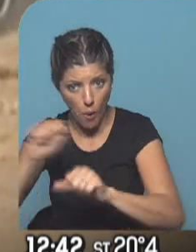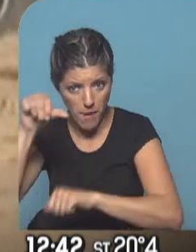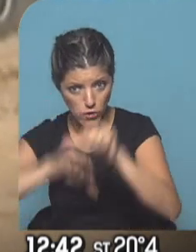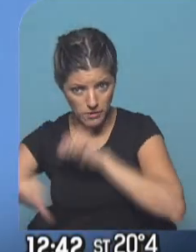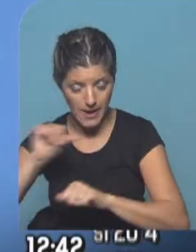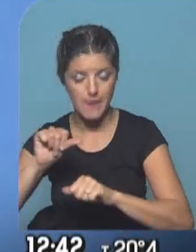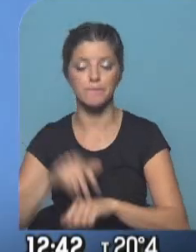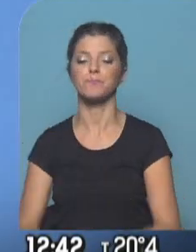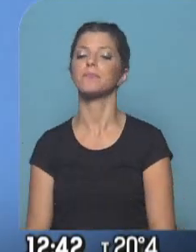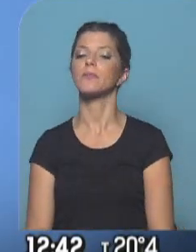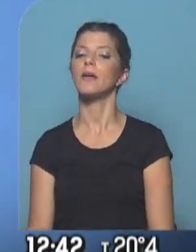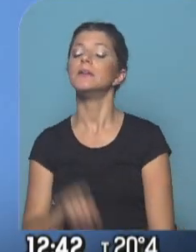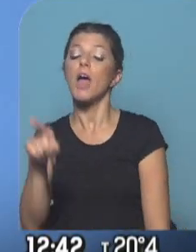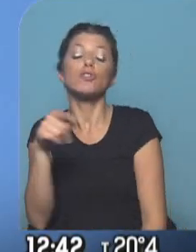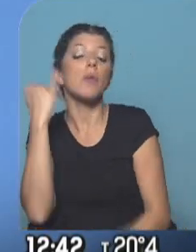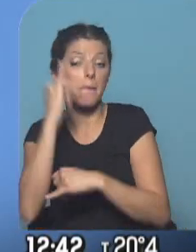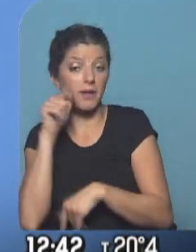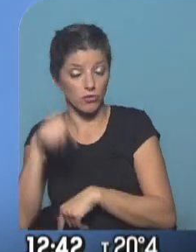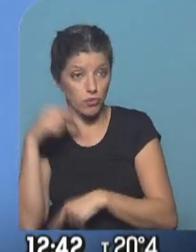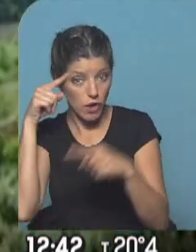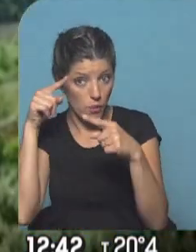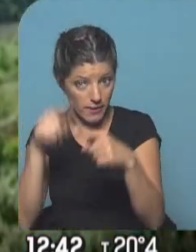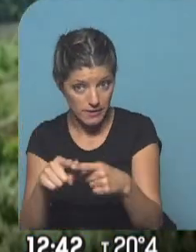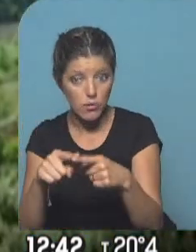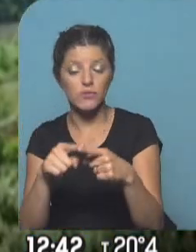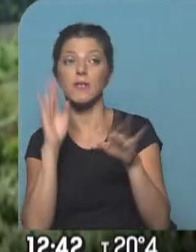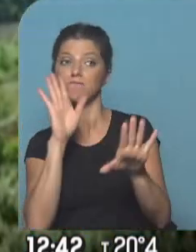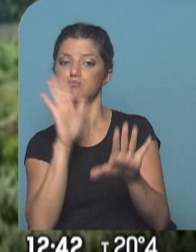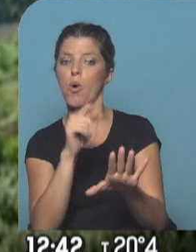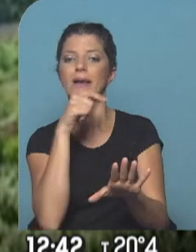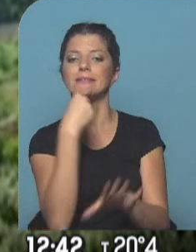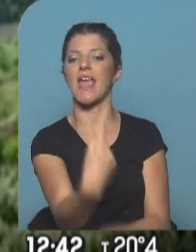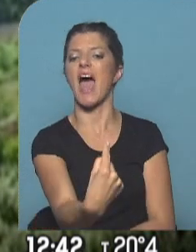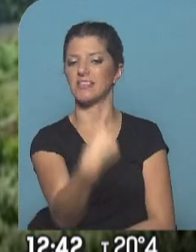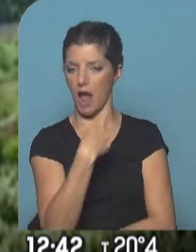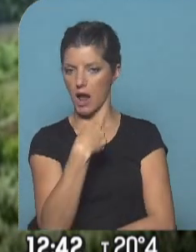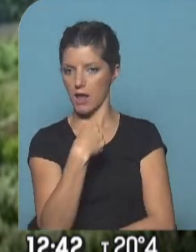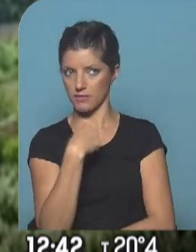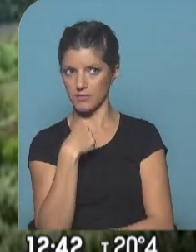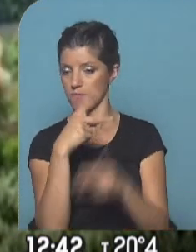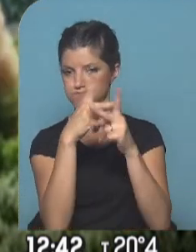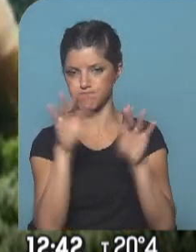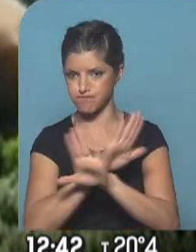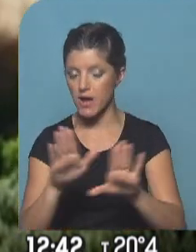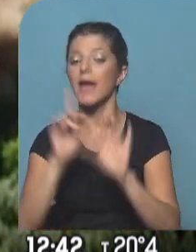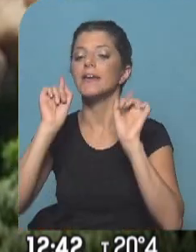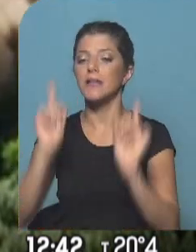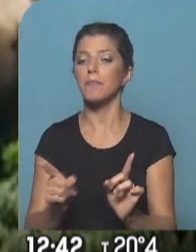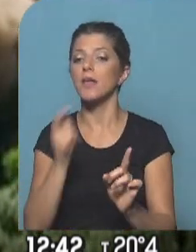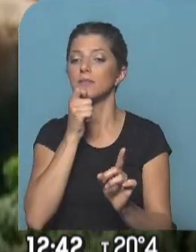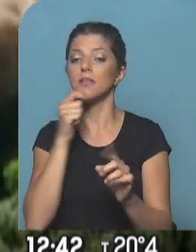establece que el propósito de sus armas nucleares es disuadir y repeler una agresión y ataque a enemigos, así como lanzar ataques de